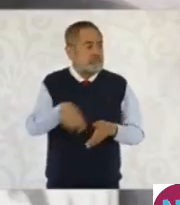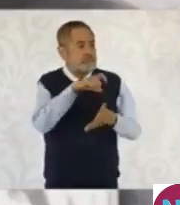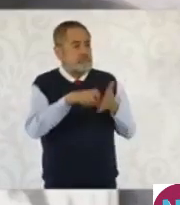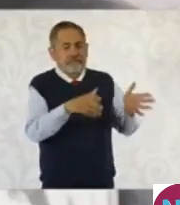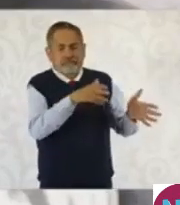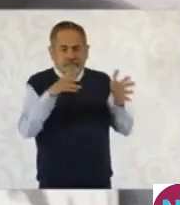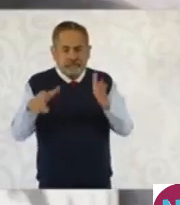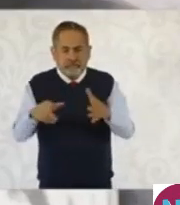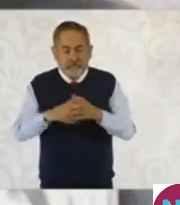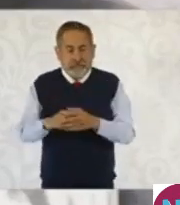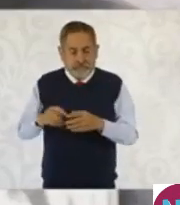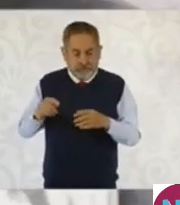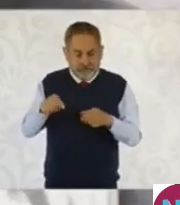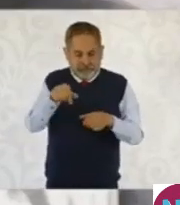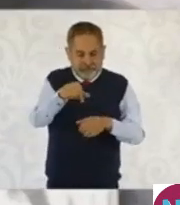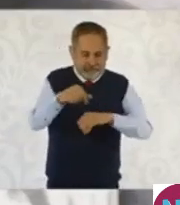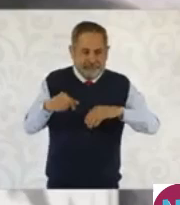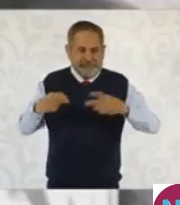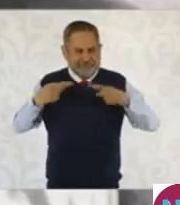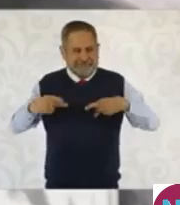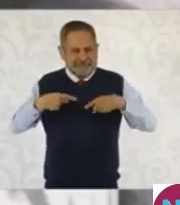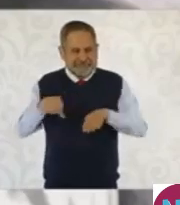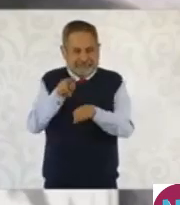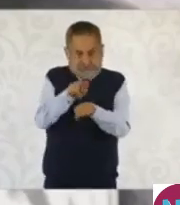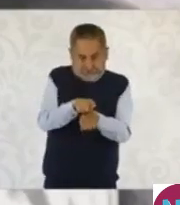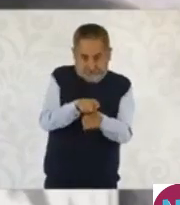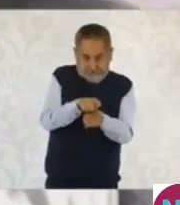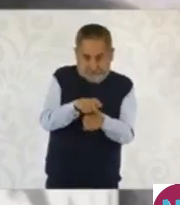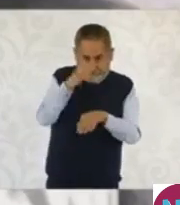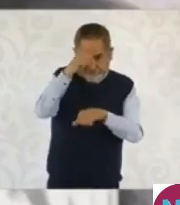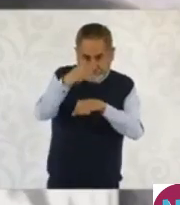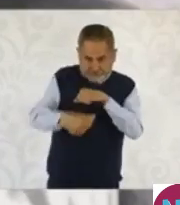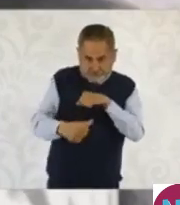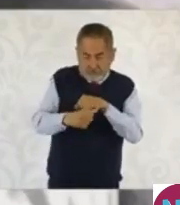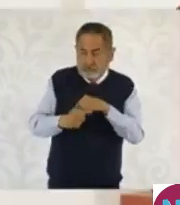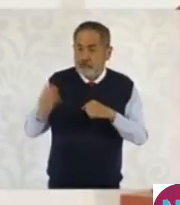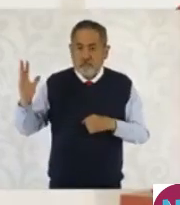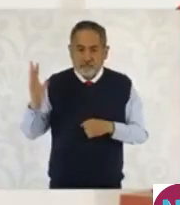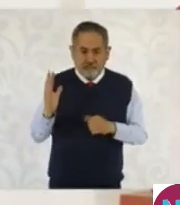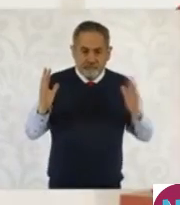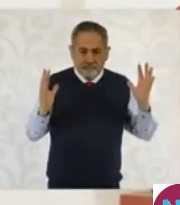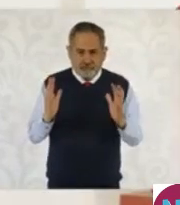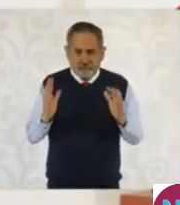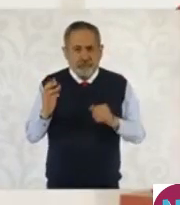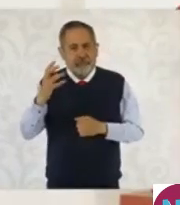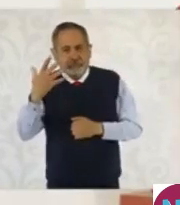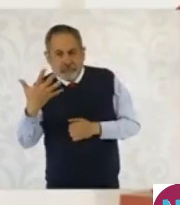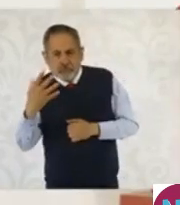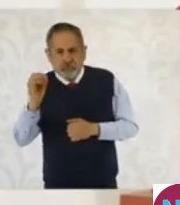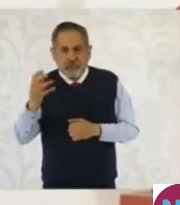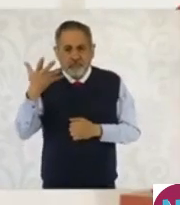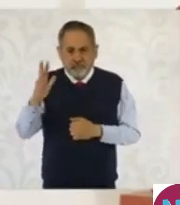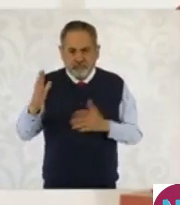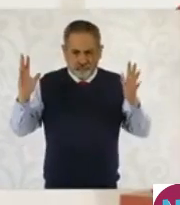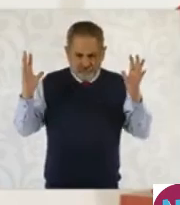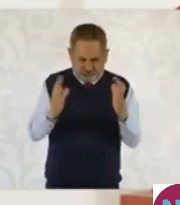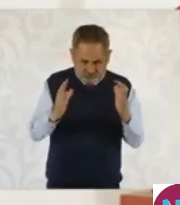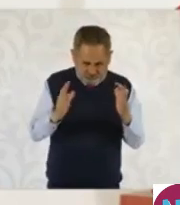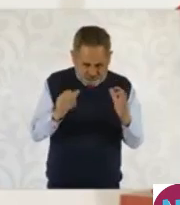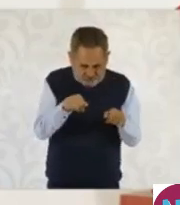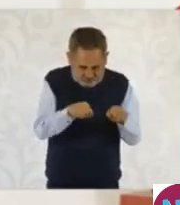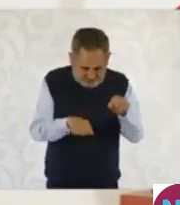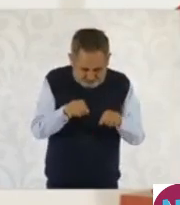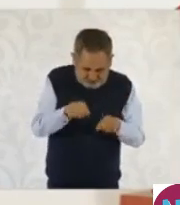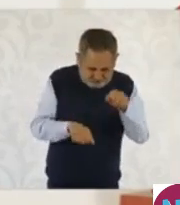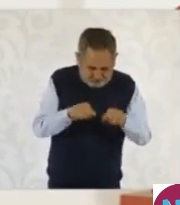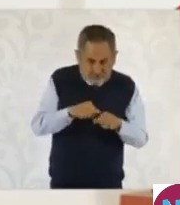de 5 a 10 cirujanos, en varios casos de manera simultánea, ocupando